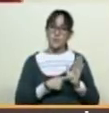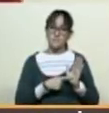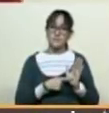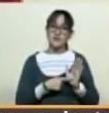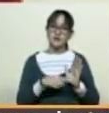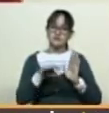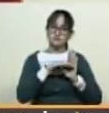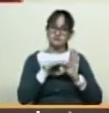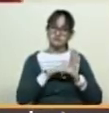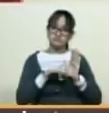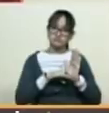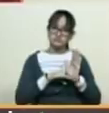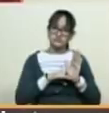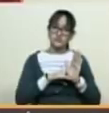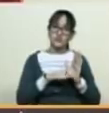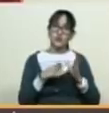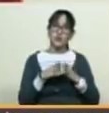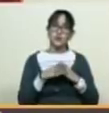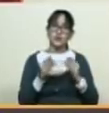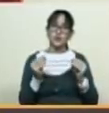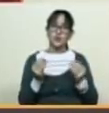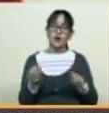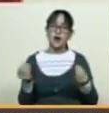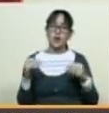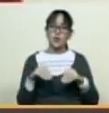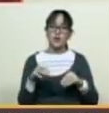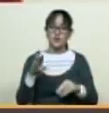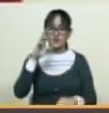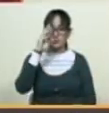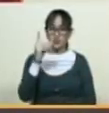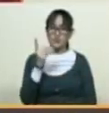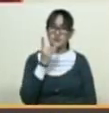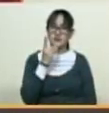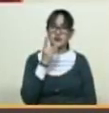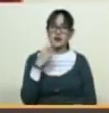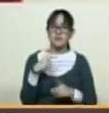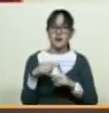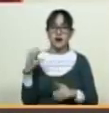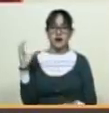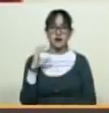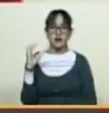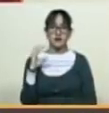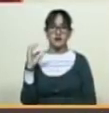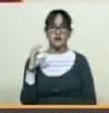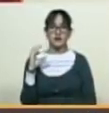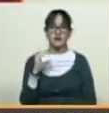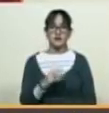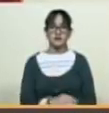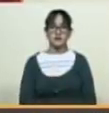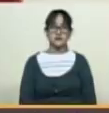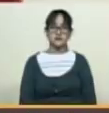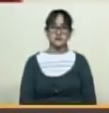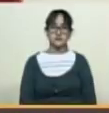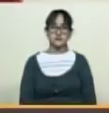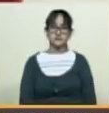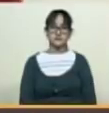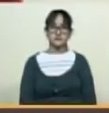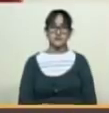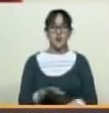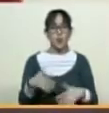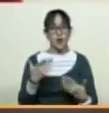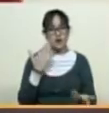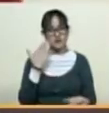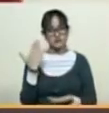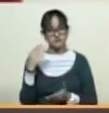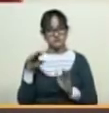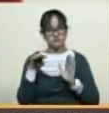las garantías contenidas en los acuerdos de Santo Domingo y de Caracas. Veamos cuáles fueron ellas.